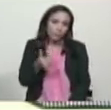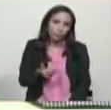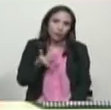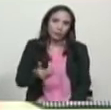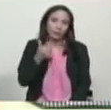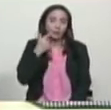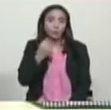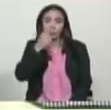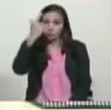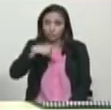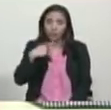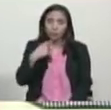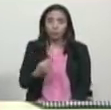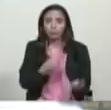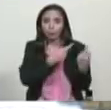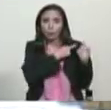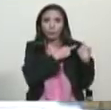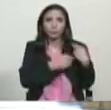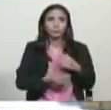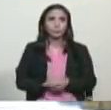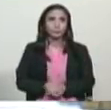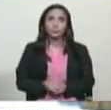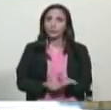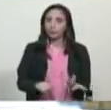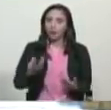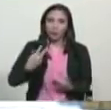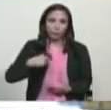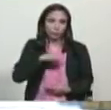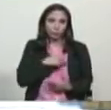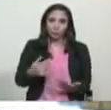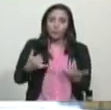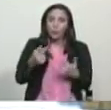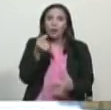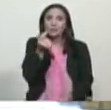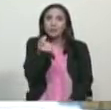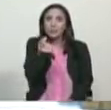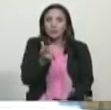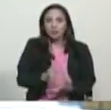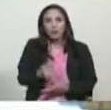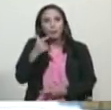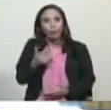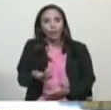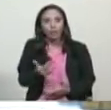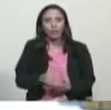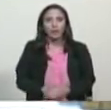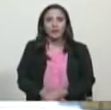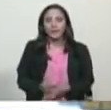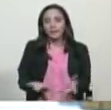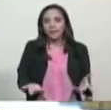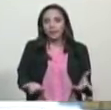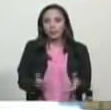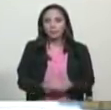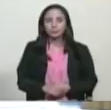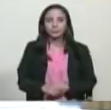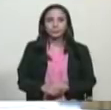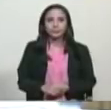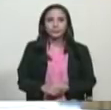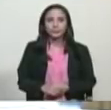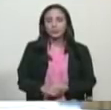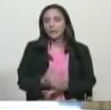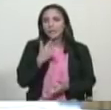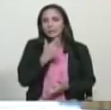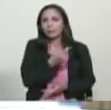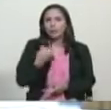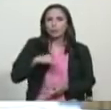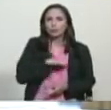mucha seriedad y con mucho compromiso. Tenemos que autoabastecernos en semilla, porque se está dando el caso inclusive que nosotros estamos